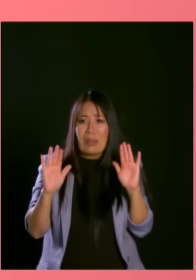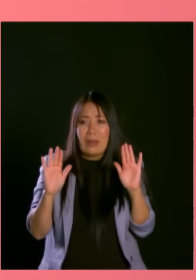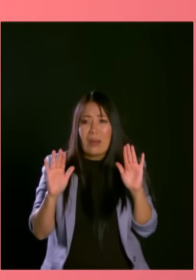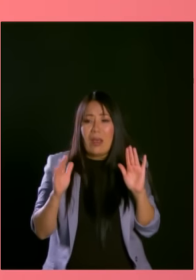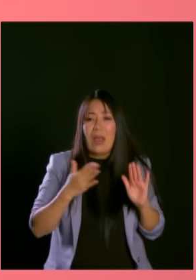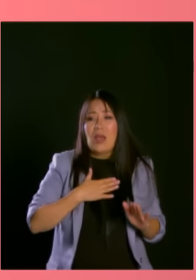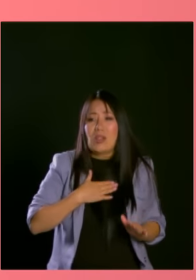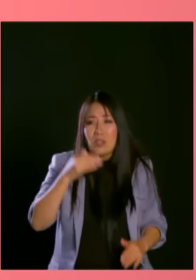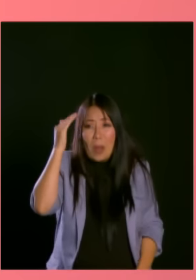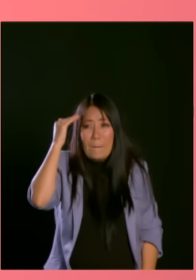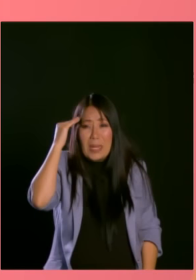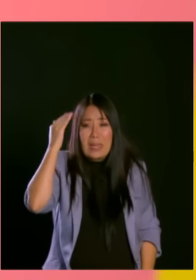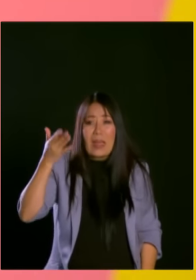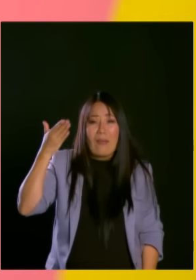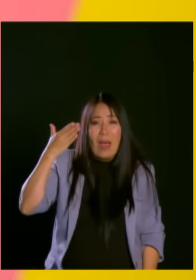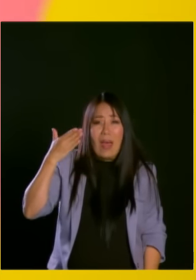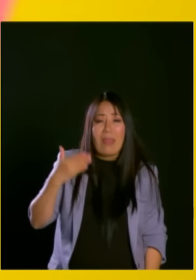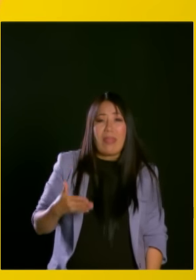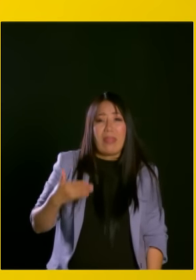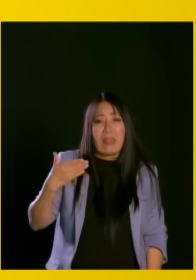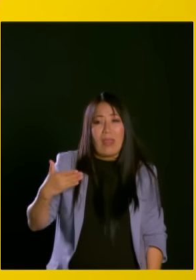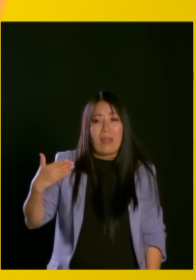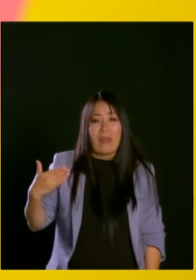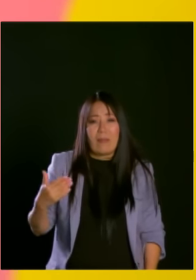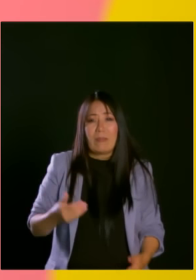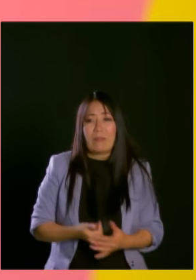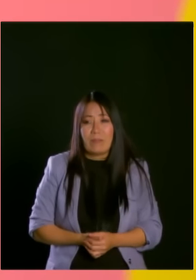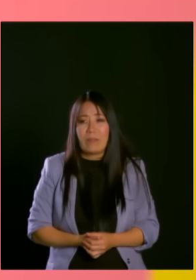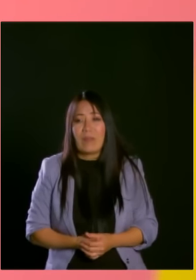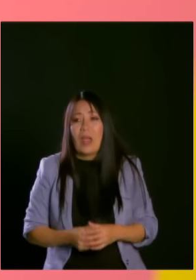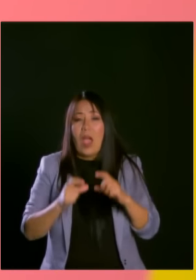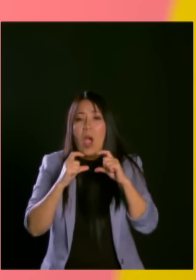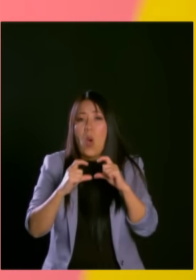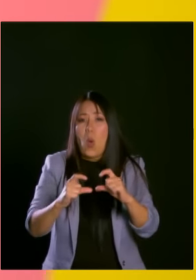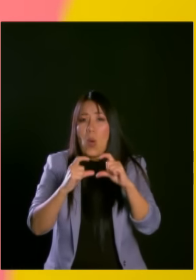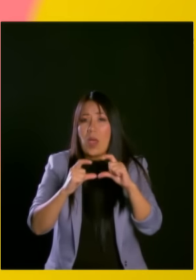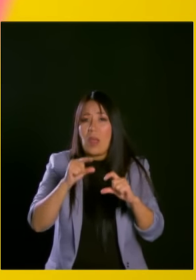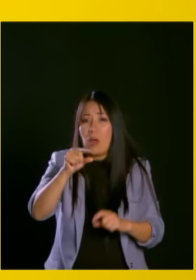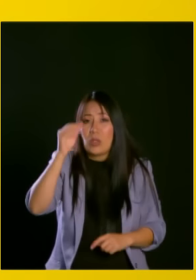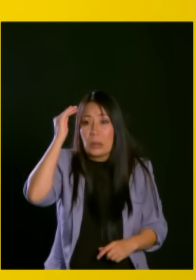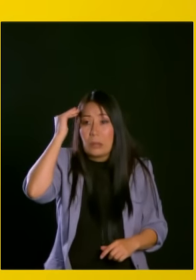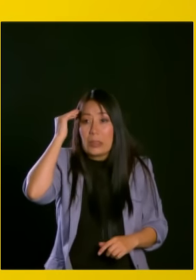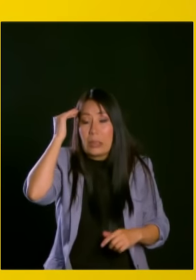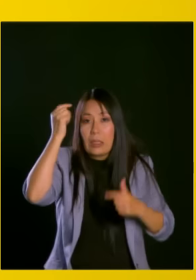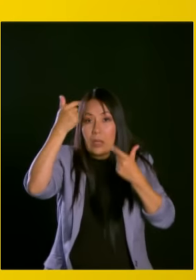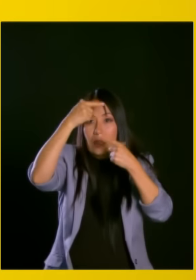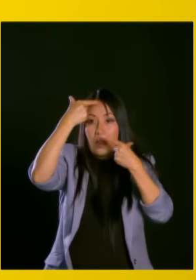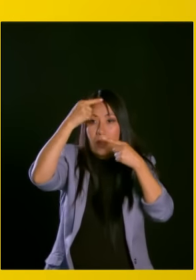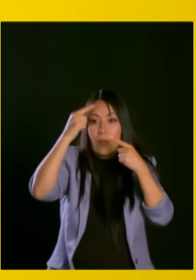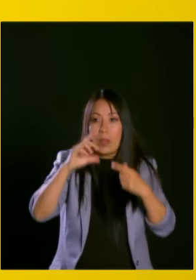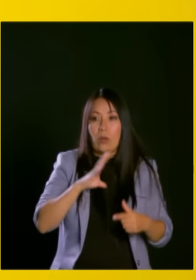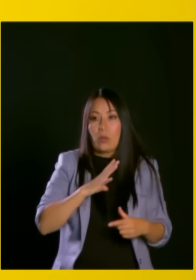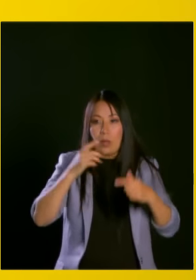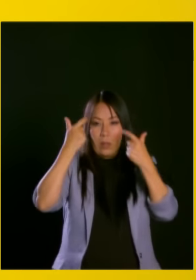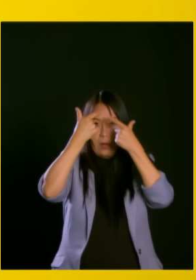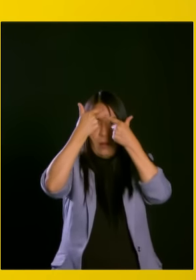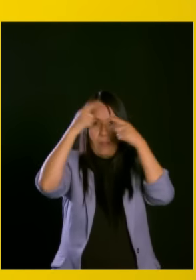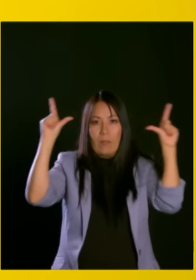cabeza. Cuidado con los estereotipos, por eso. Porque cuando ya tenés un estereotipo en tu vida y querés avanzar, vas a tener que romper con el